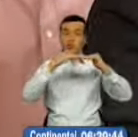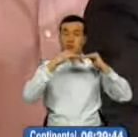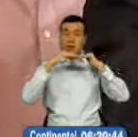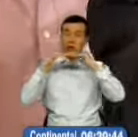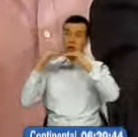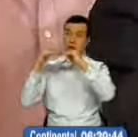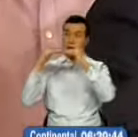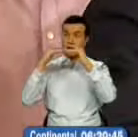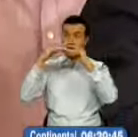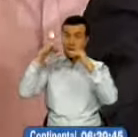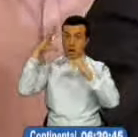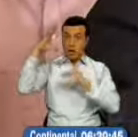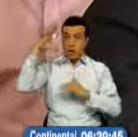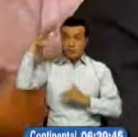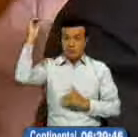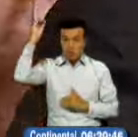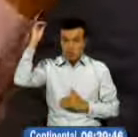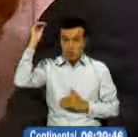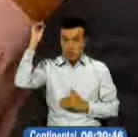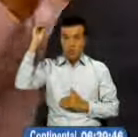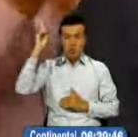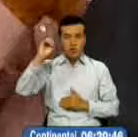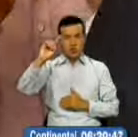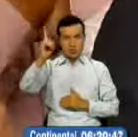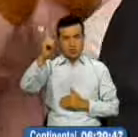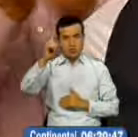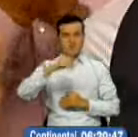no se apaga, amigo.